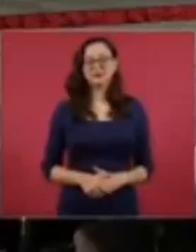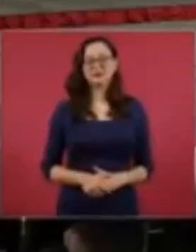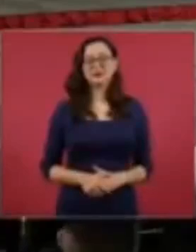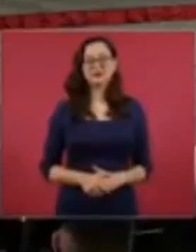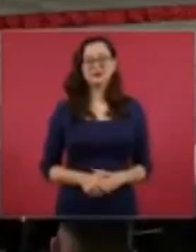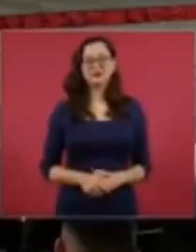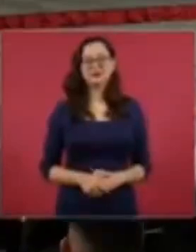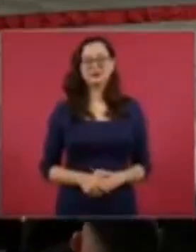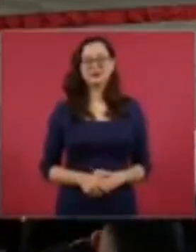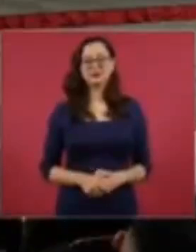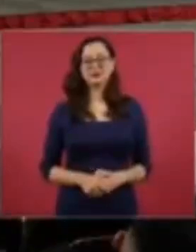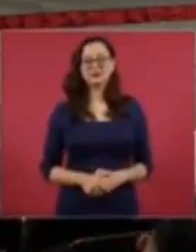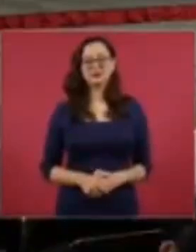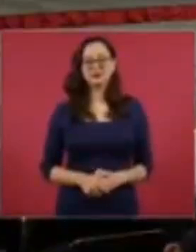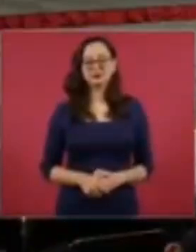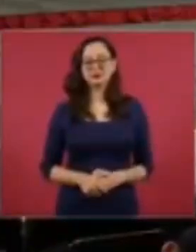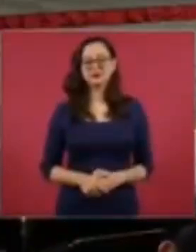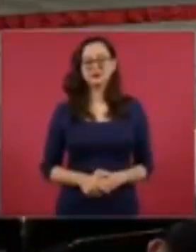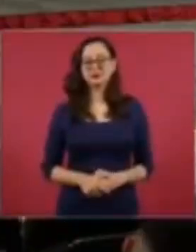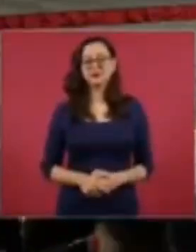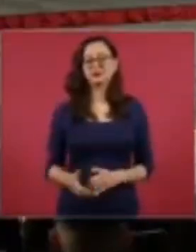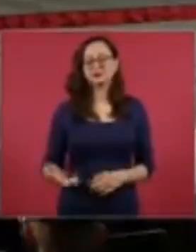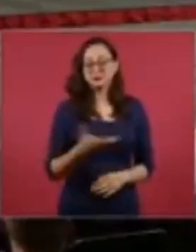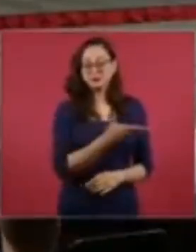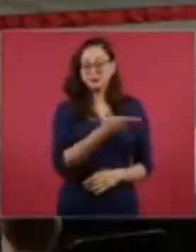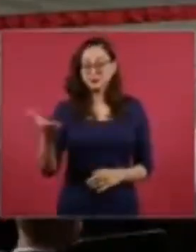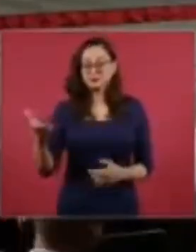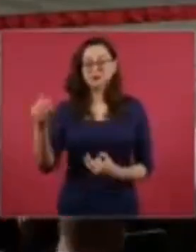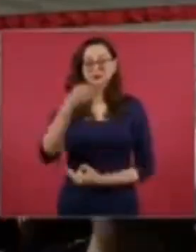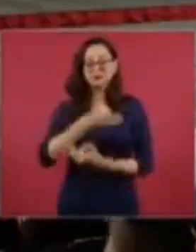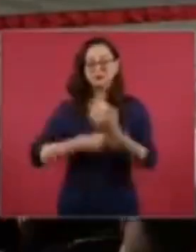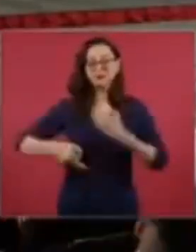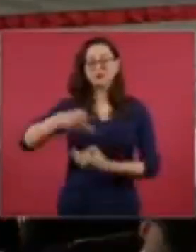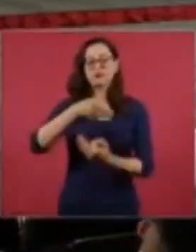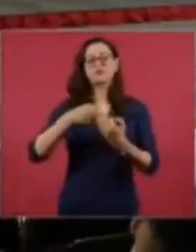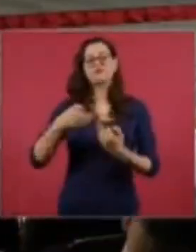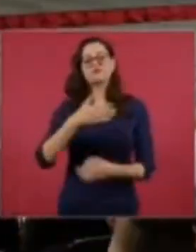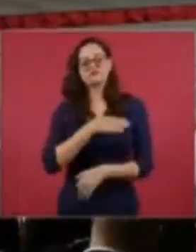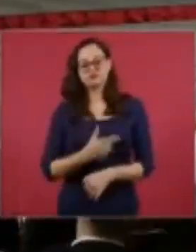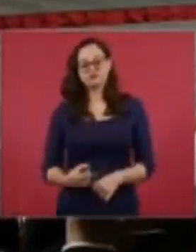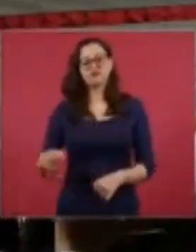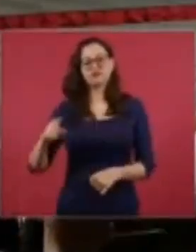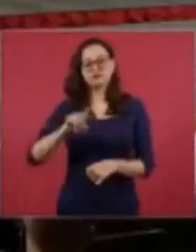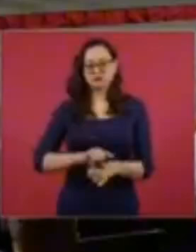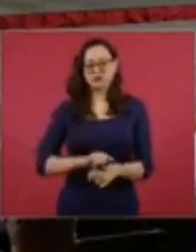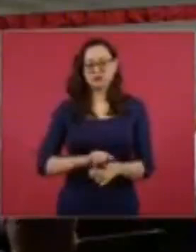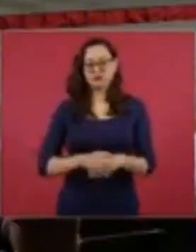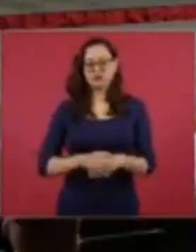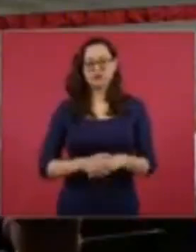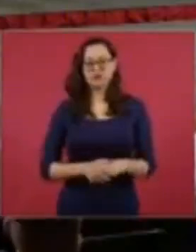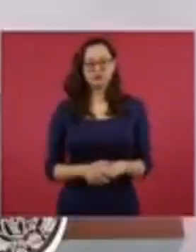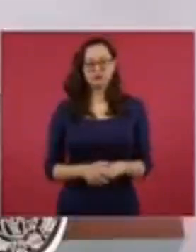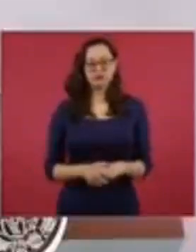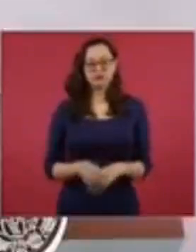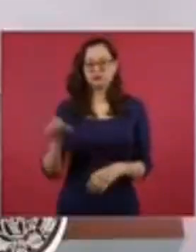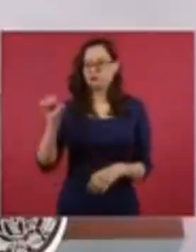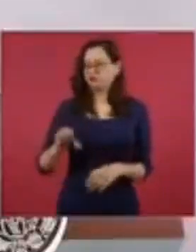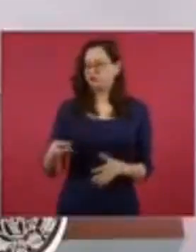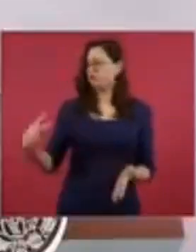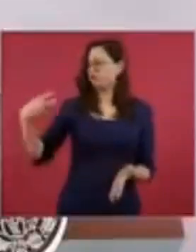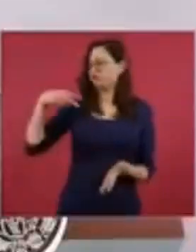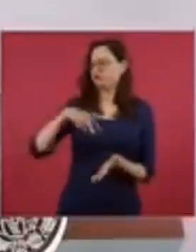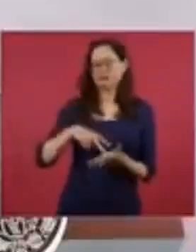Buenos días, tengan todas y todos ustedes. Es un gran gusto estar presente el día de hoy, un